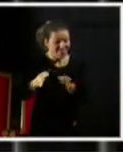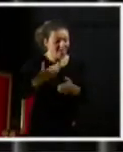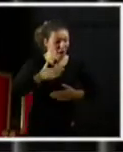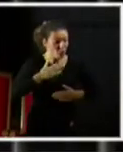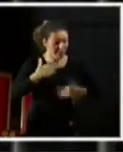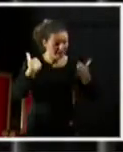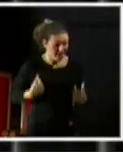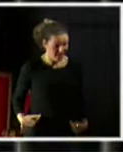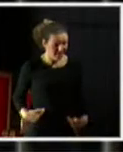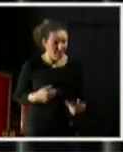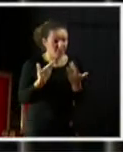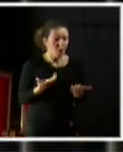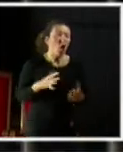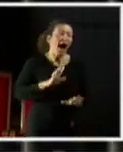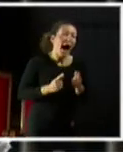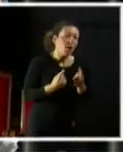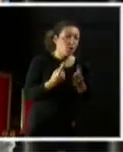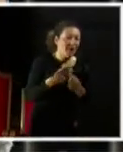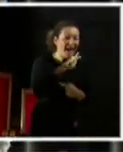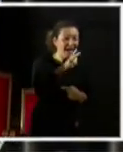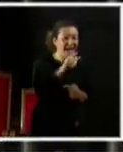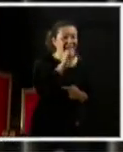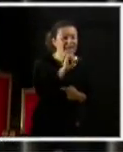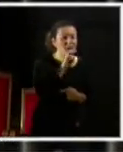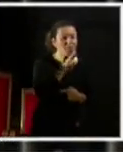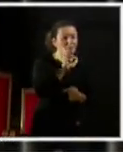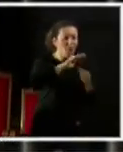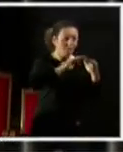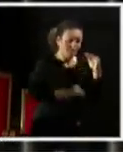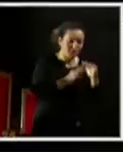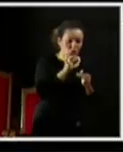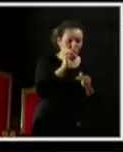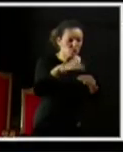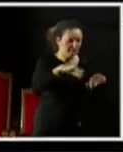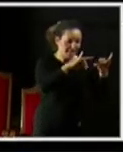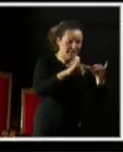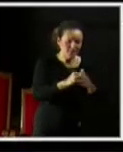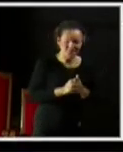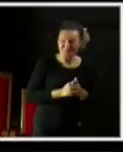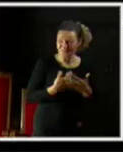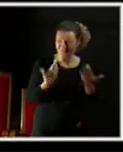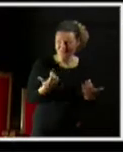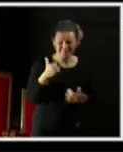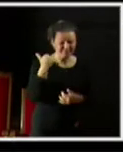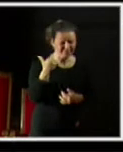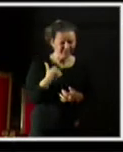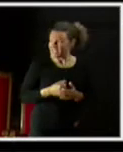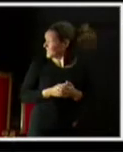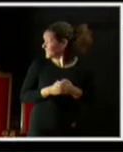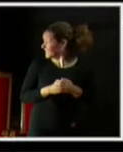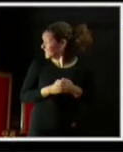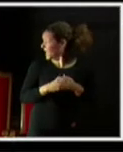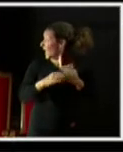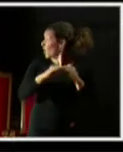algunas son un poco hipotónico pero bueno todo el tema este de la famosa y muy importante porque por ejemplo cuando vamos en barco cosa que hacemos también todo aquí siempre